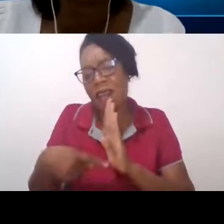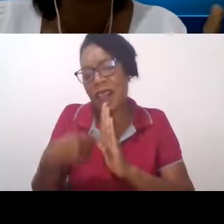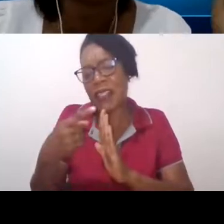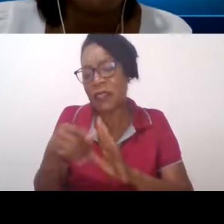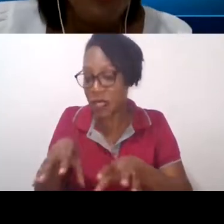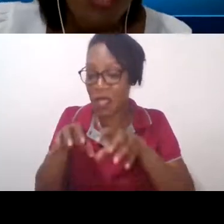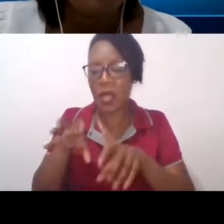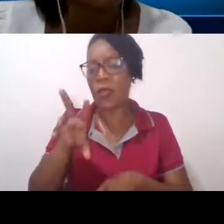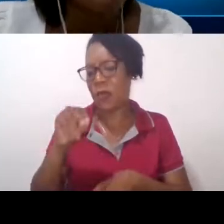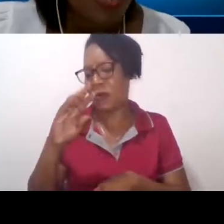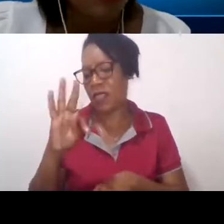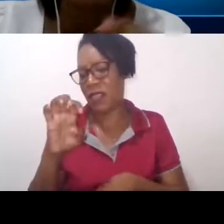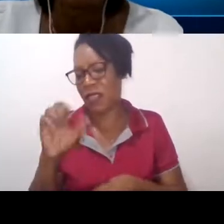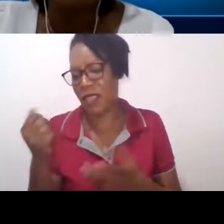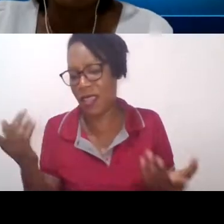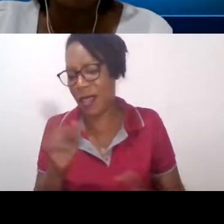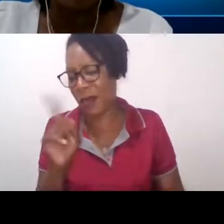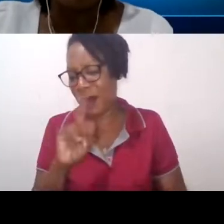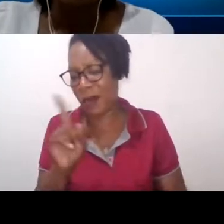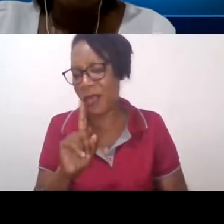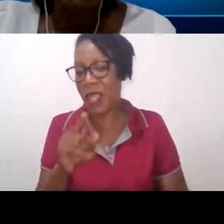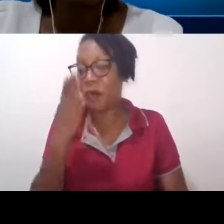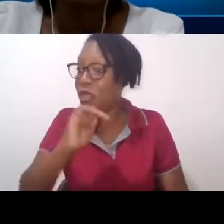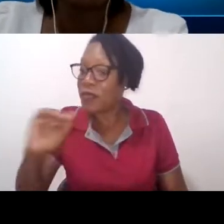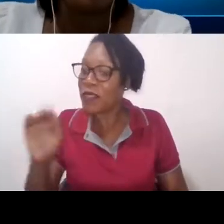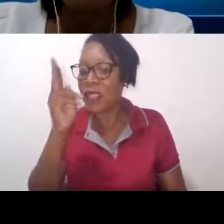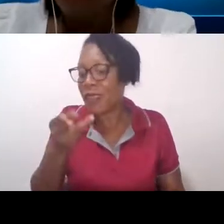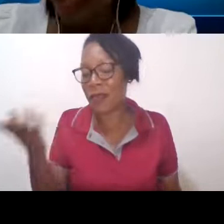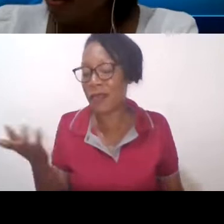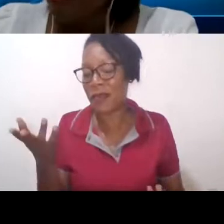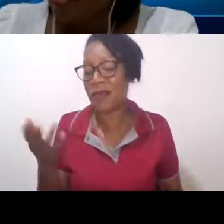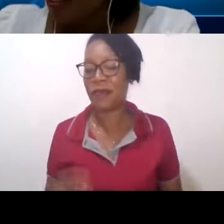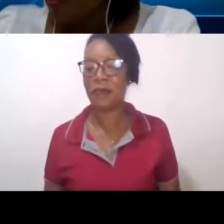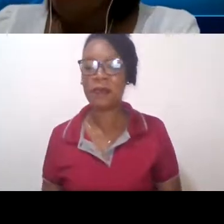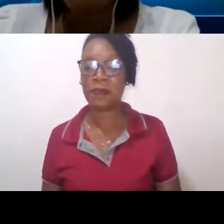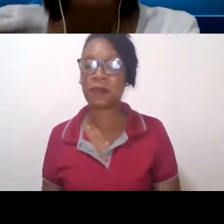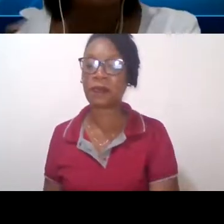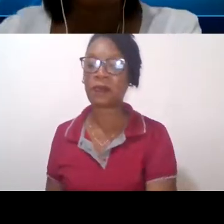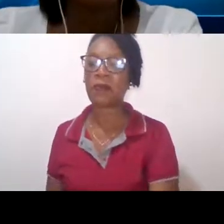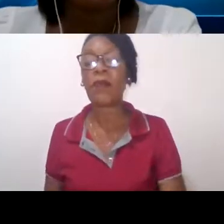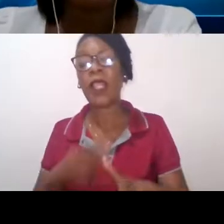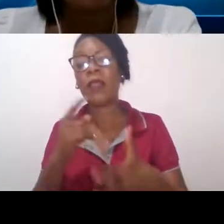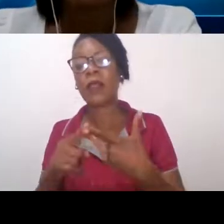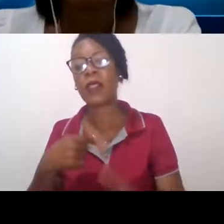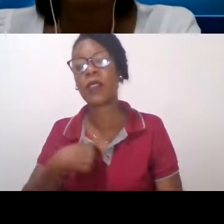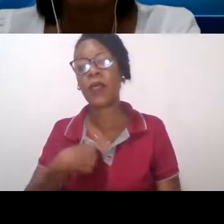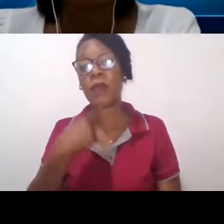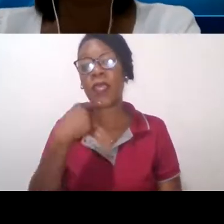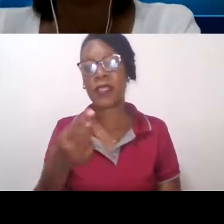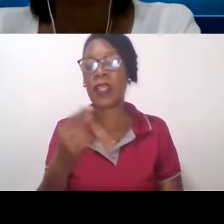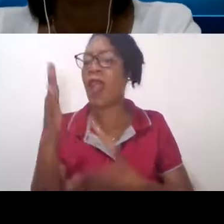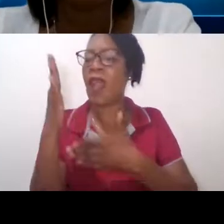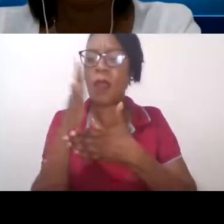es porque es un niño y reaccionan de esa manera o es una niña. Entonces, yo les voy a dar a ustedes